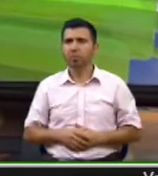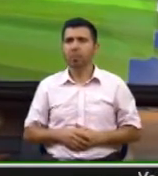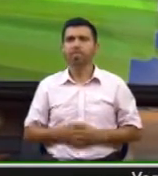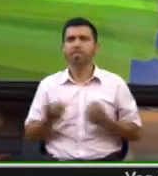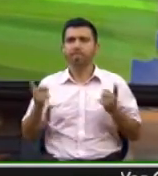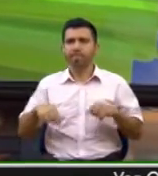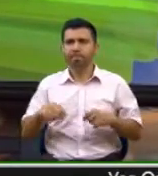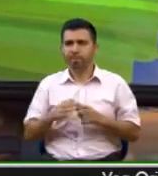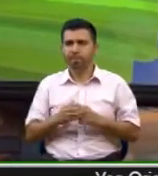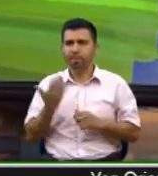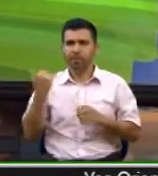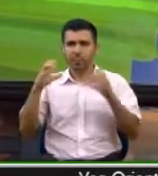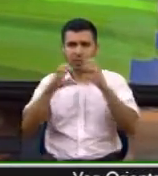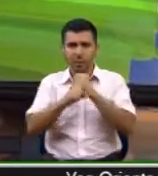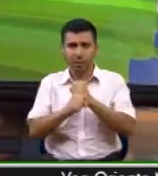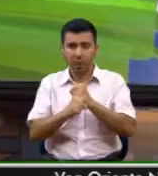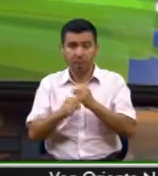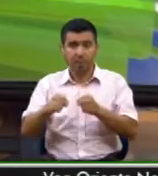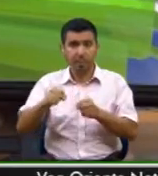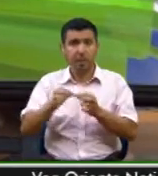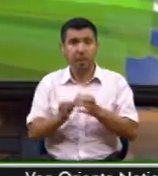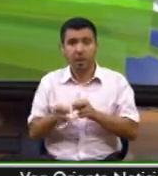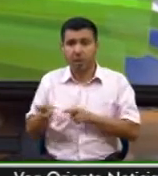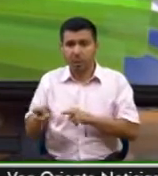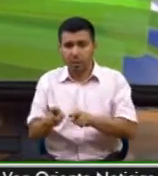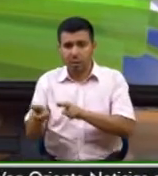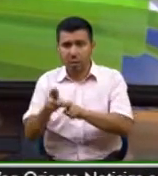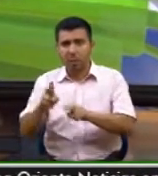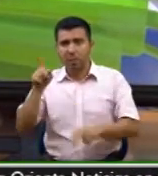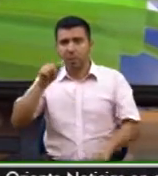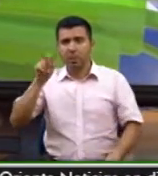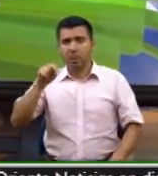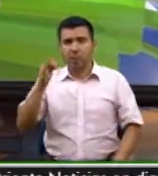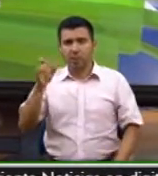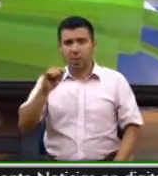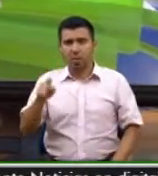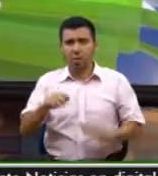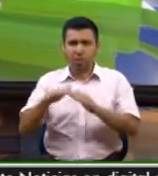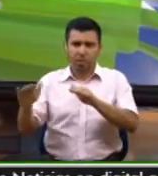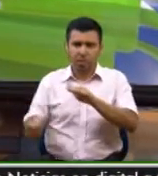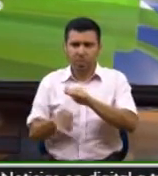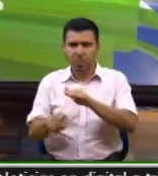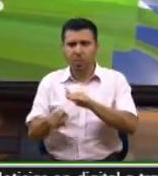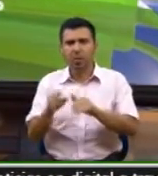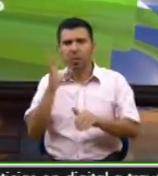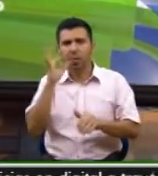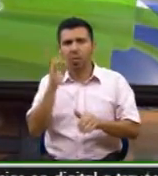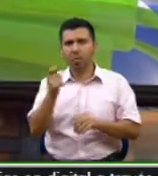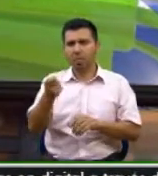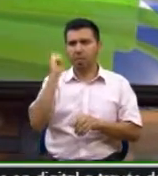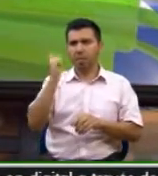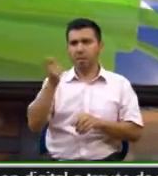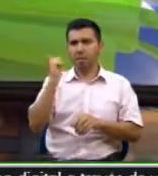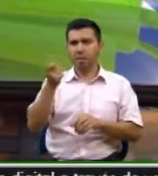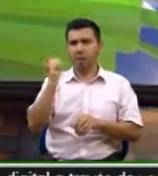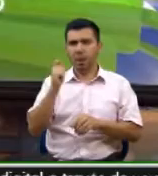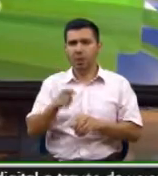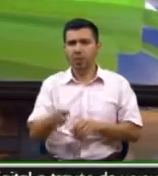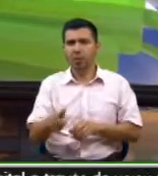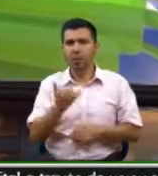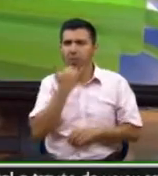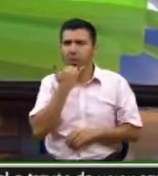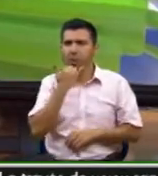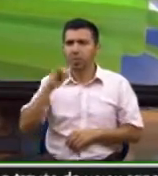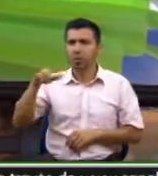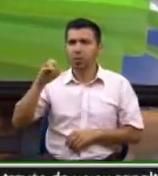se reportó la desaparición de un menor. Presuntamente se encontraba pescando. En el lugar de los hechos se encuentra la periodista Joana Niño. Joana, muy